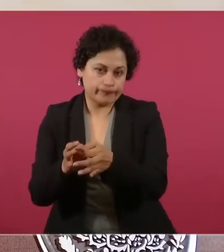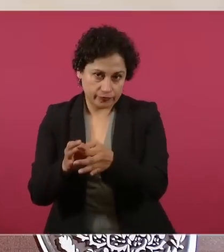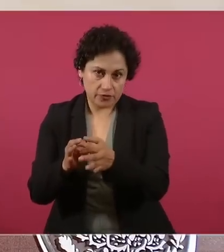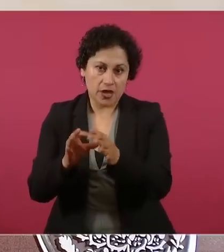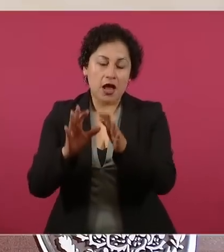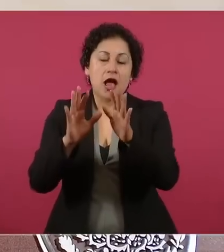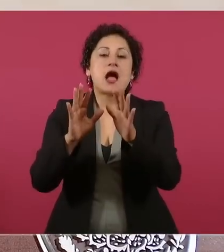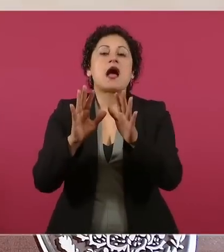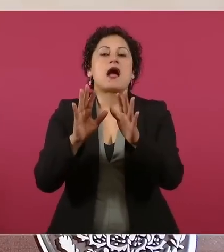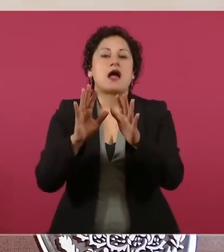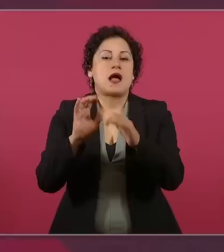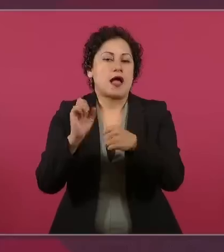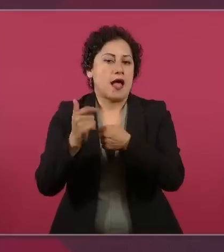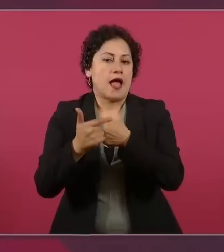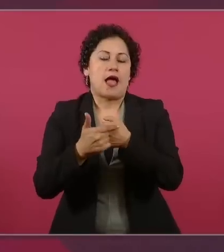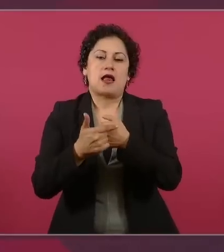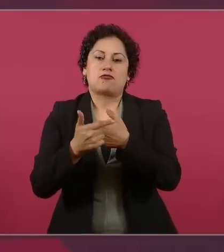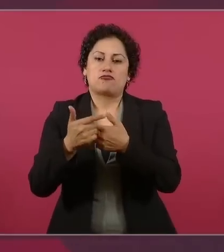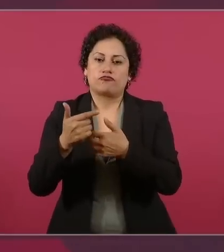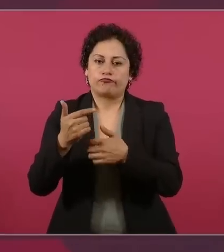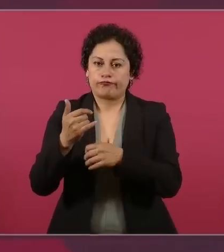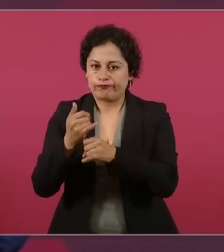pero eso ya es